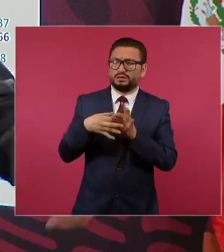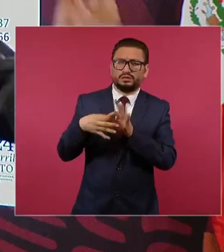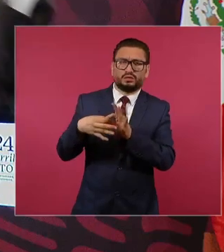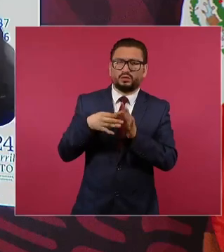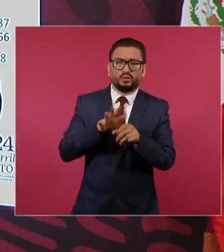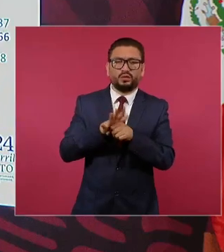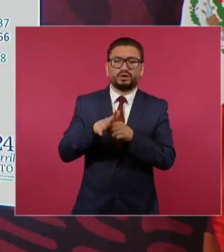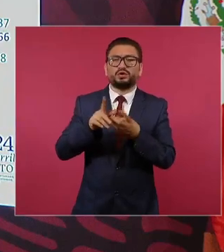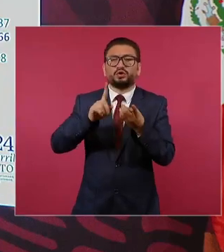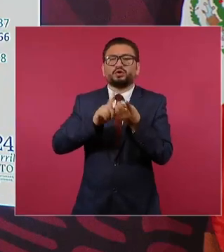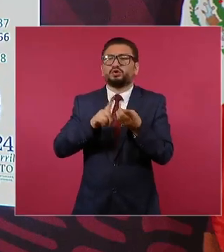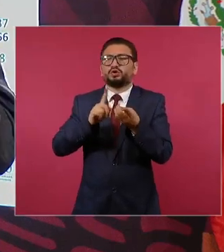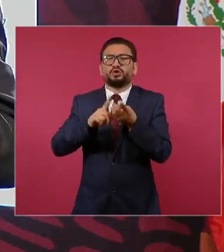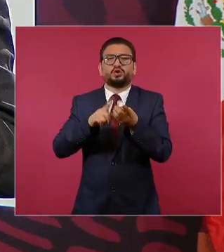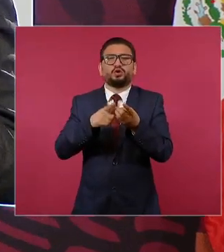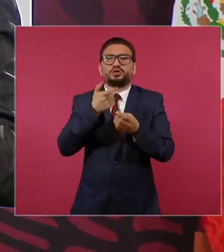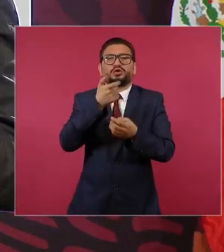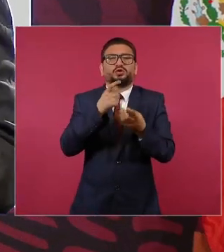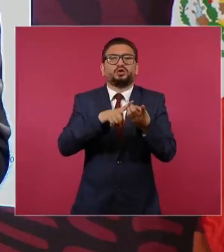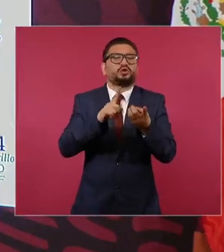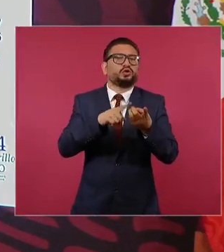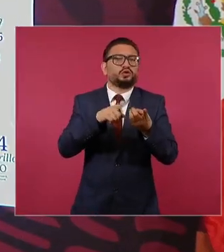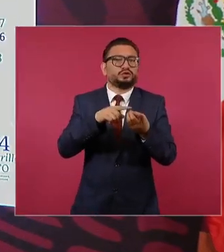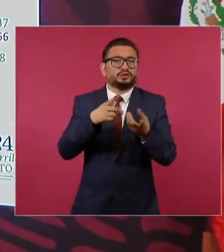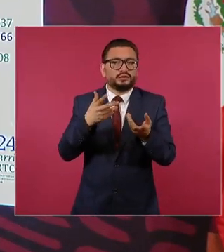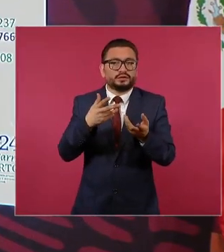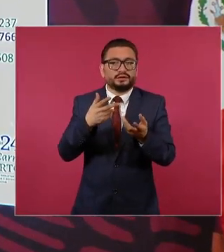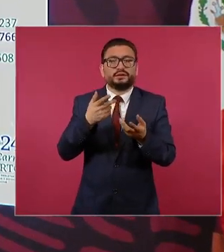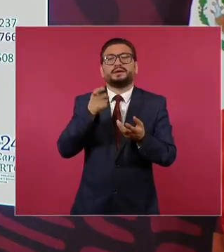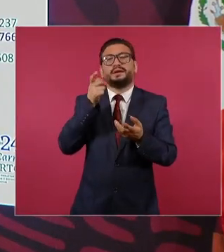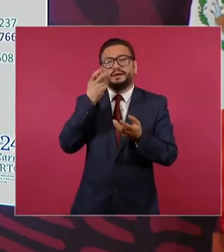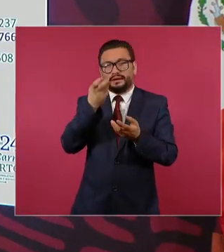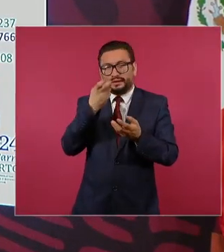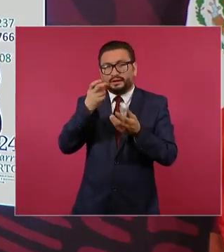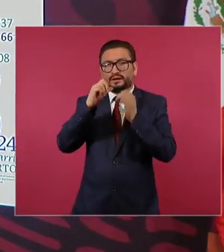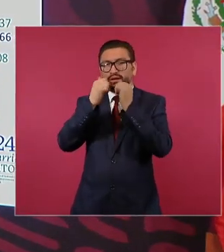¿Pero dónde se queda la mayor cantidad de ese dinero? En esos aparatos.